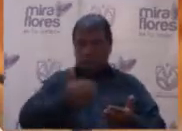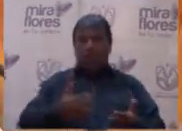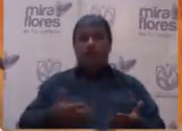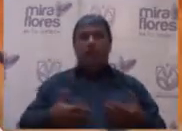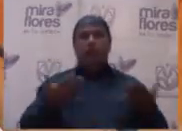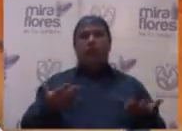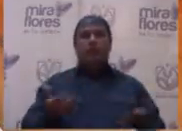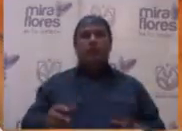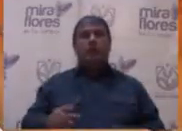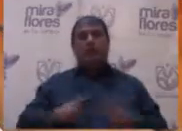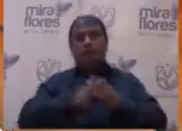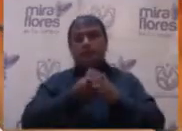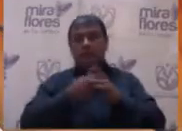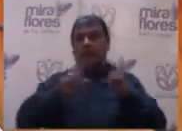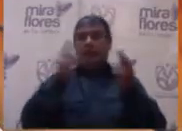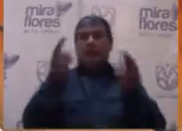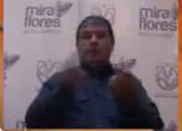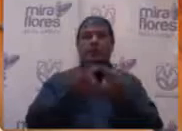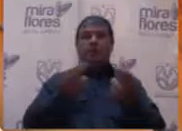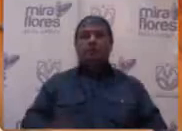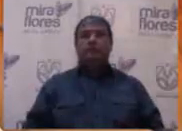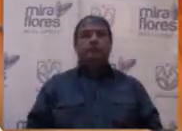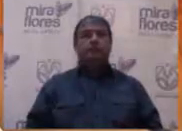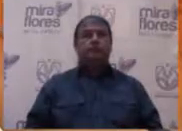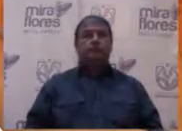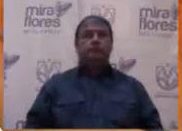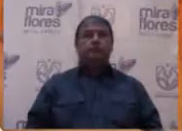para poder iniciar la sesión.